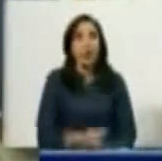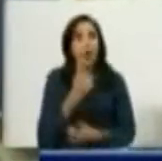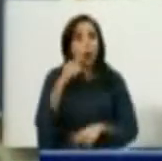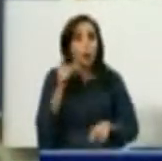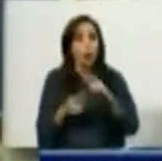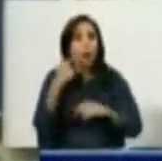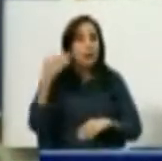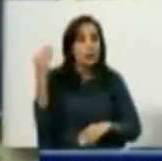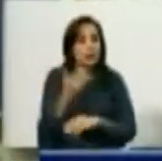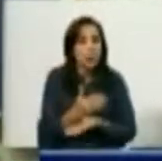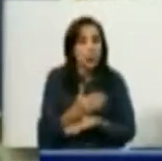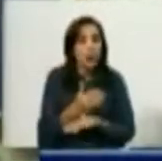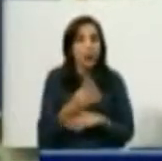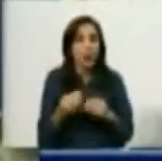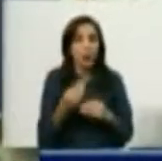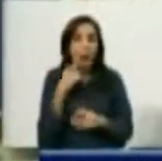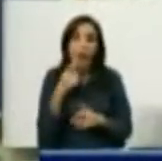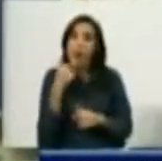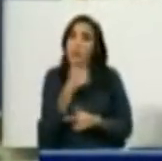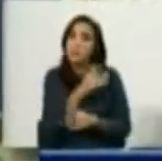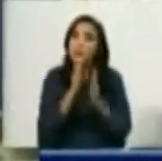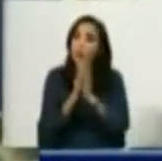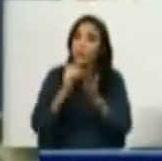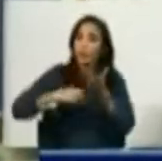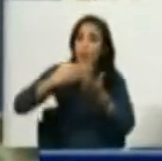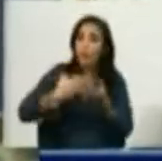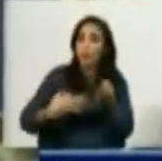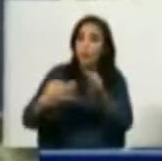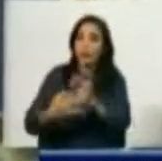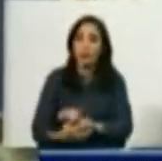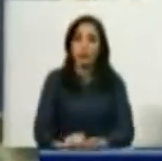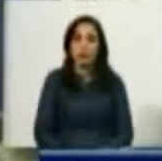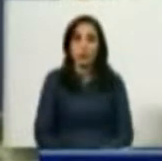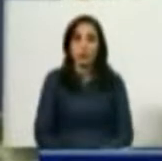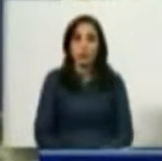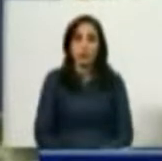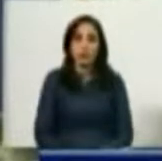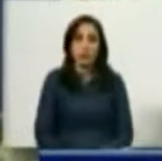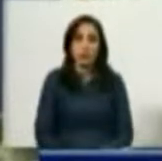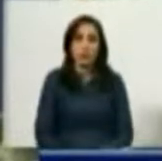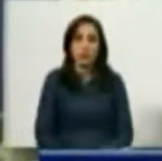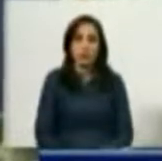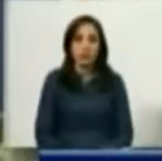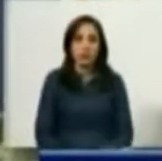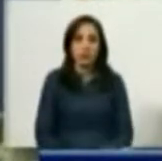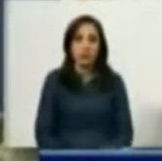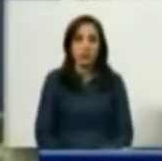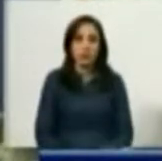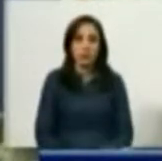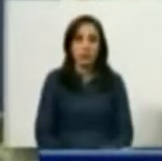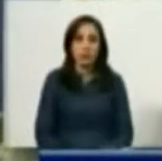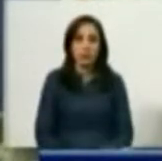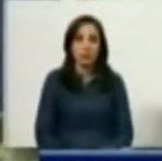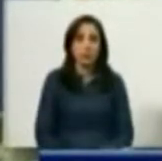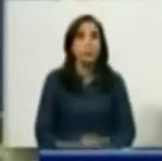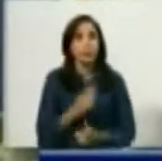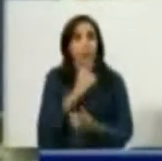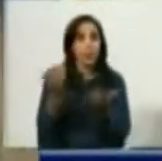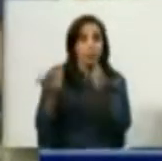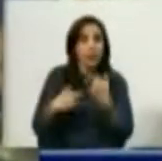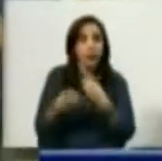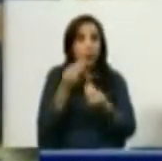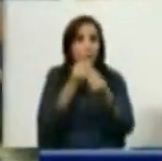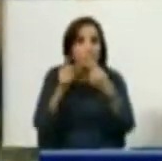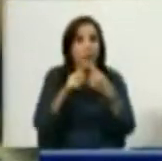de pedevesa les impiden que firmen no pueden hacer trámites ante ningún banco para traer comida para traer alimentos